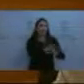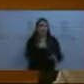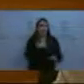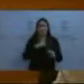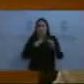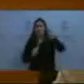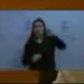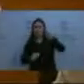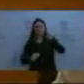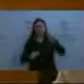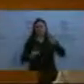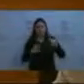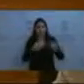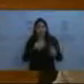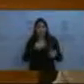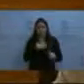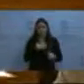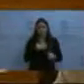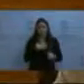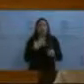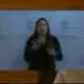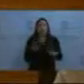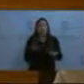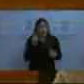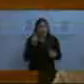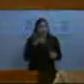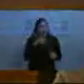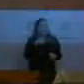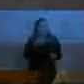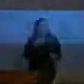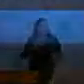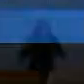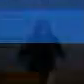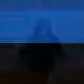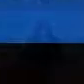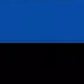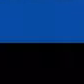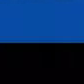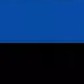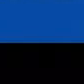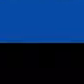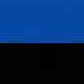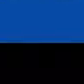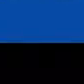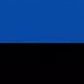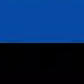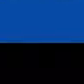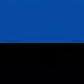desigualdades entre los asturianos y, por eso, entendemos que tenemos que mejorarla. Muchas gracias.